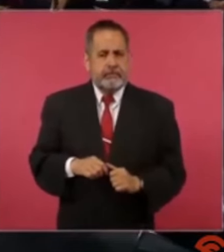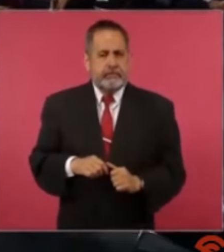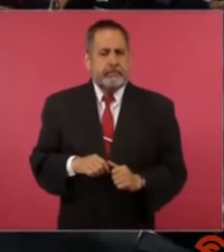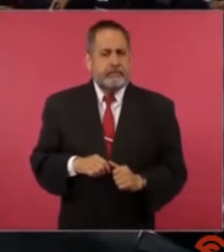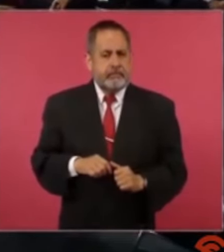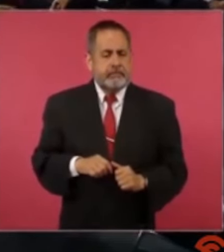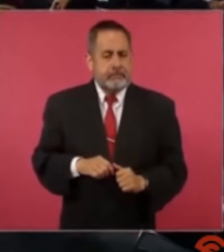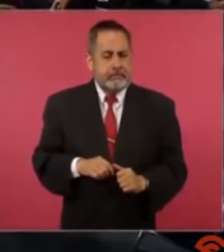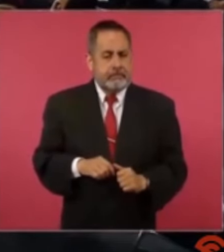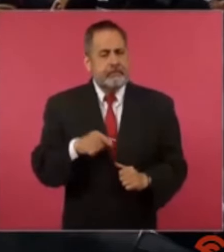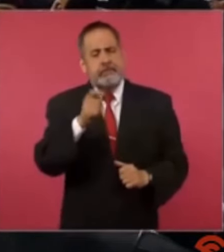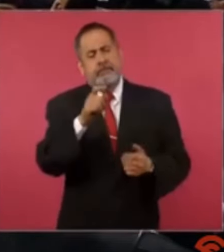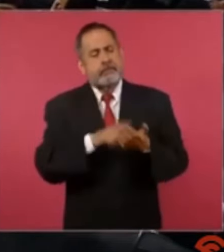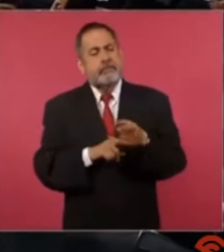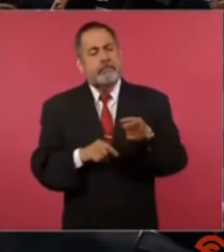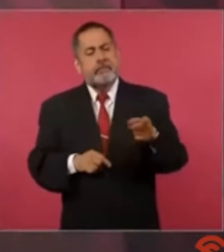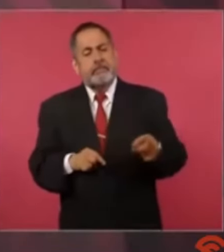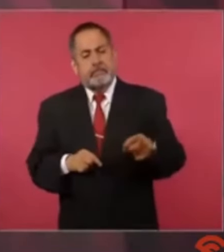el desvío